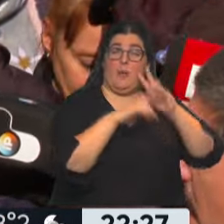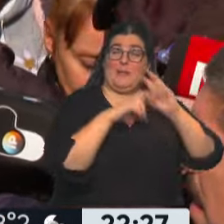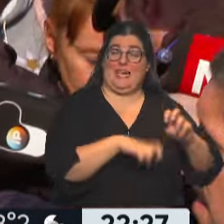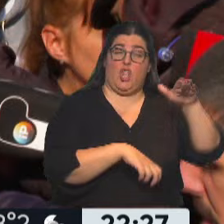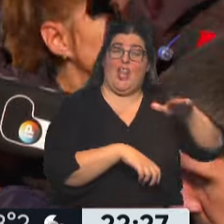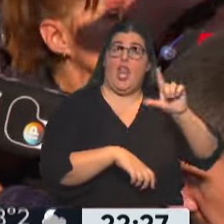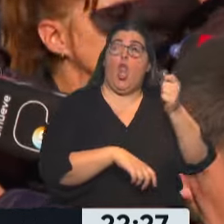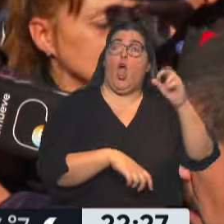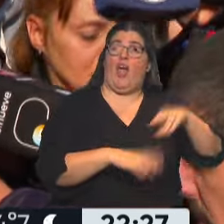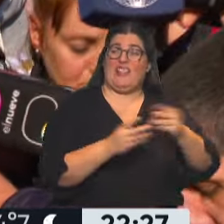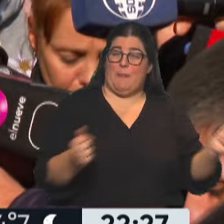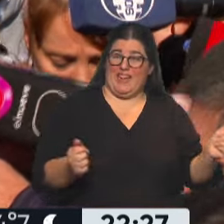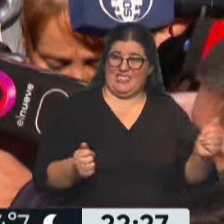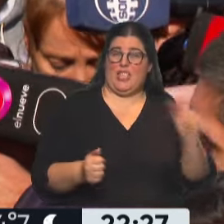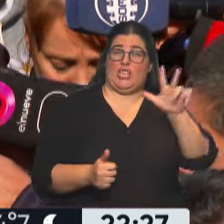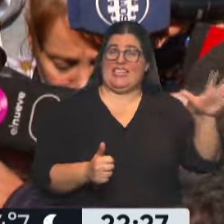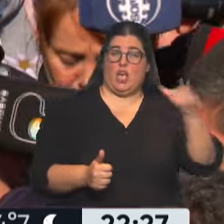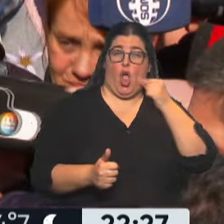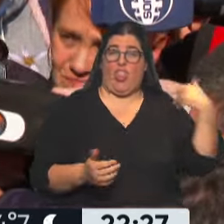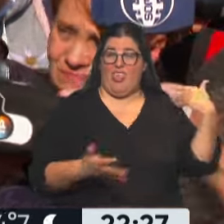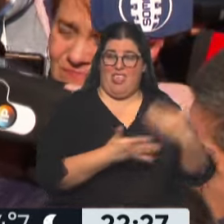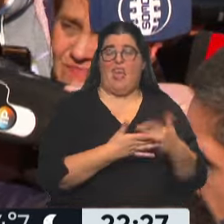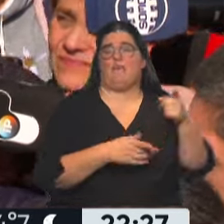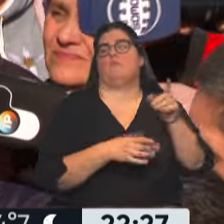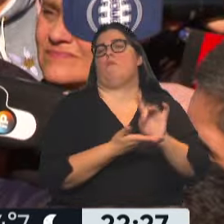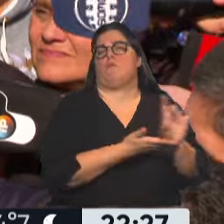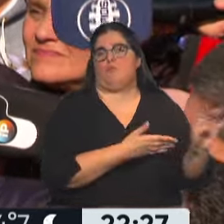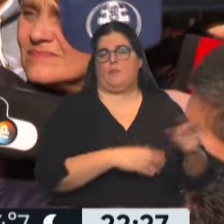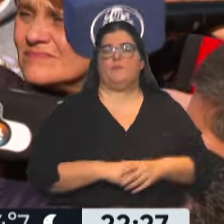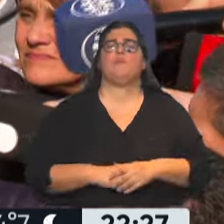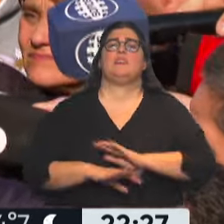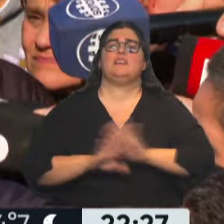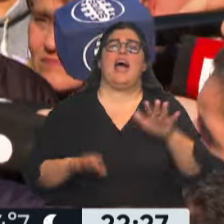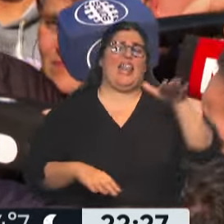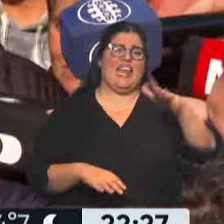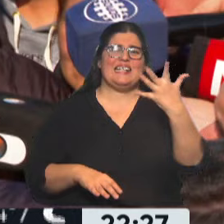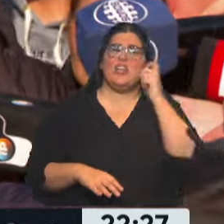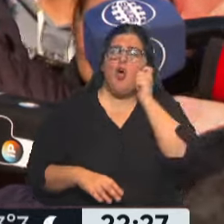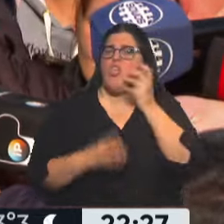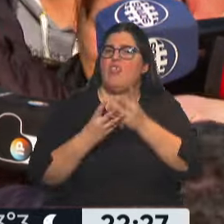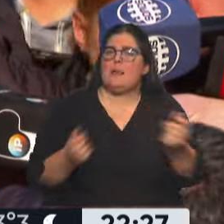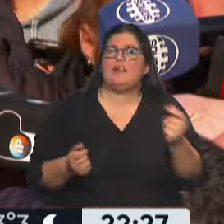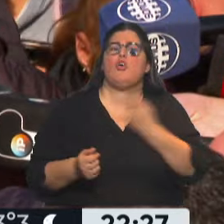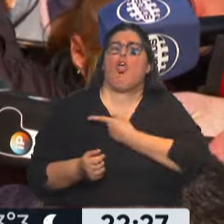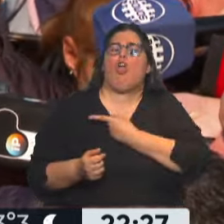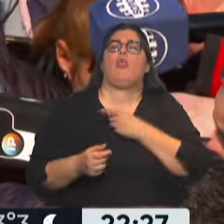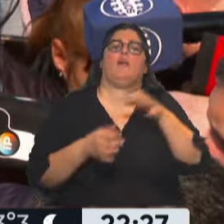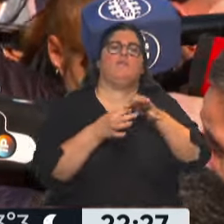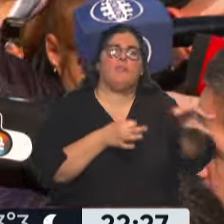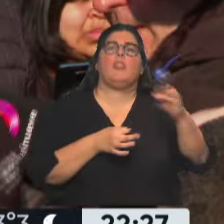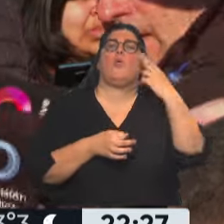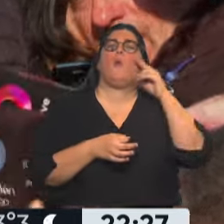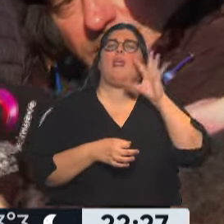Ya son 35 días sin este niño de 5 años desaparecido en la zona de 9 de julio, allí